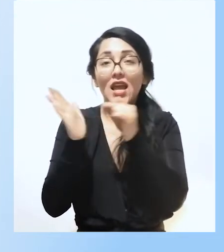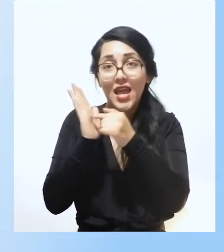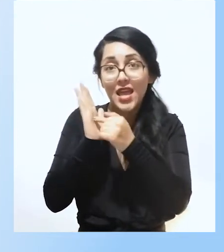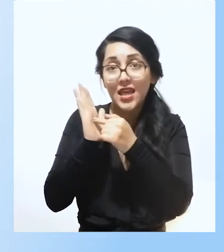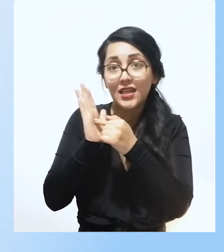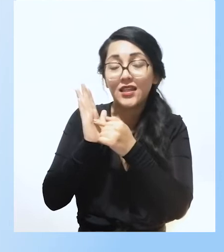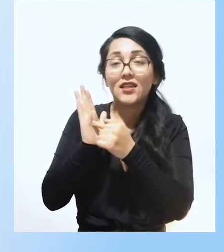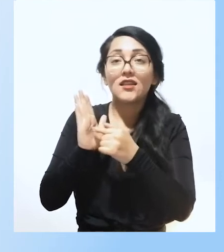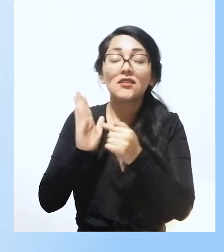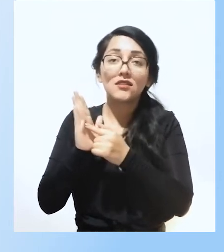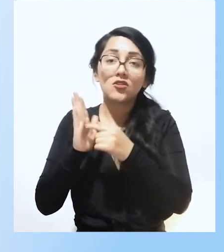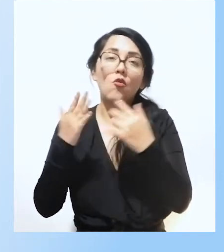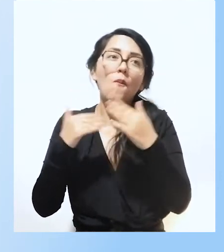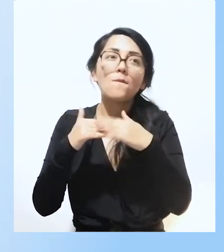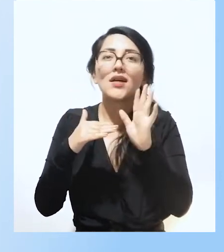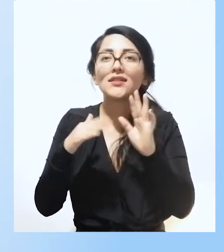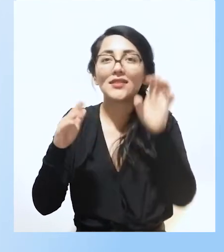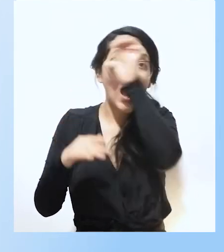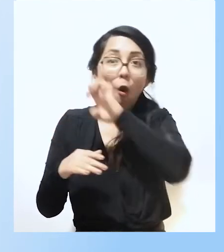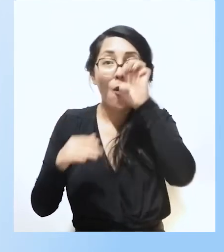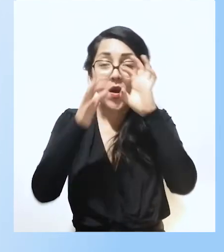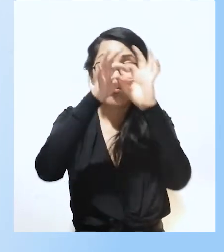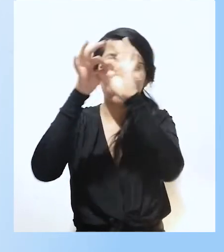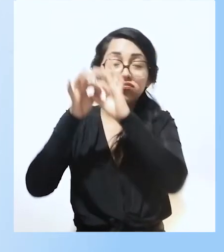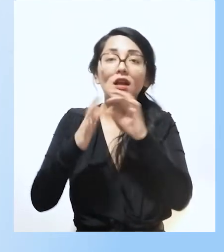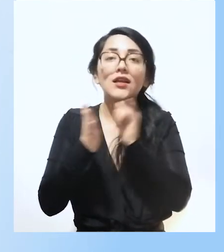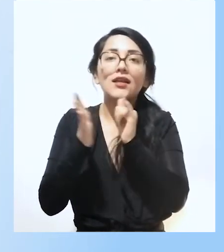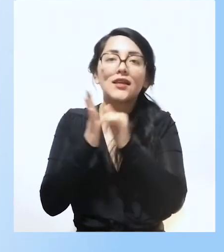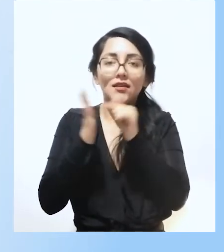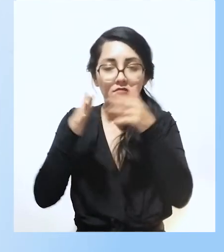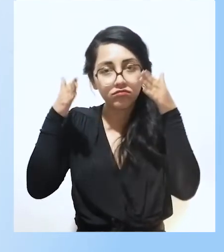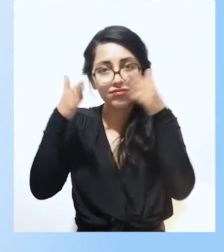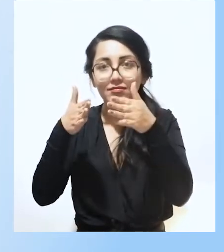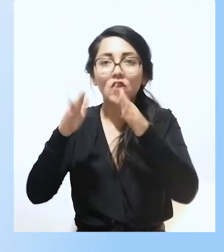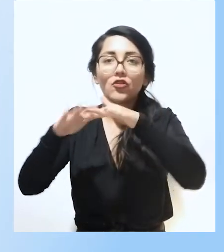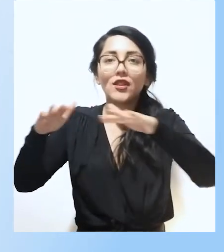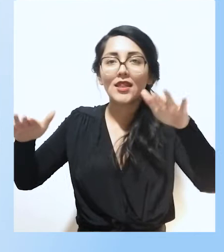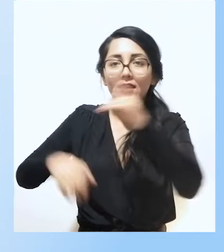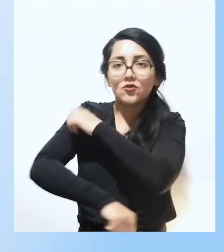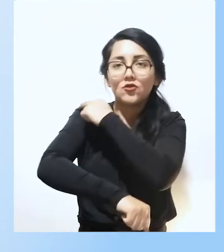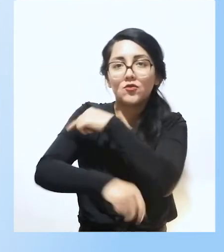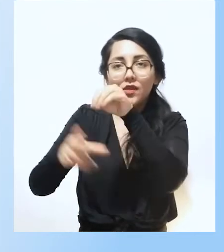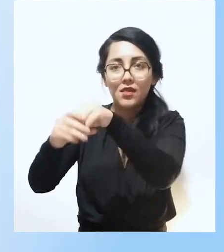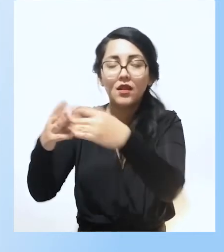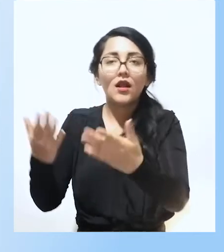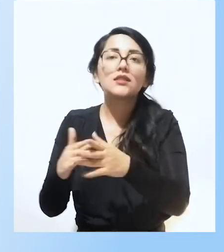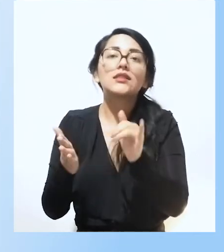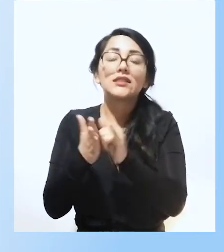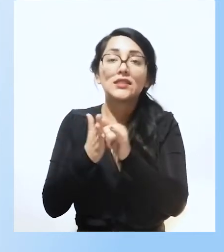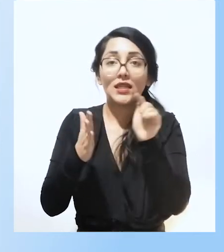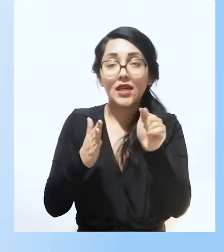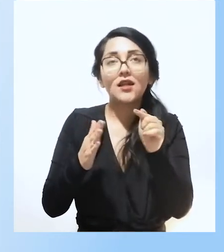nacional como la que veíamos antes, sino una asociación europea, está centrada también en los niños hospitalizados, tuvo